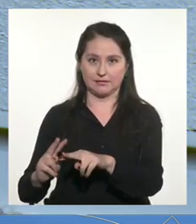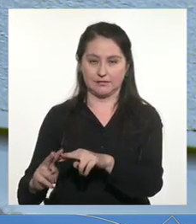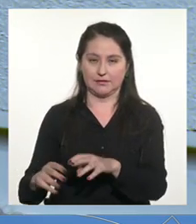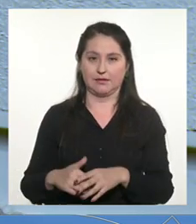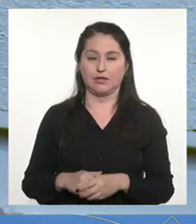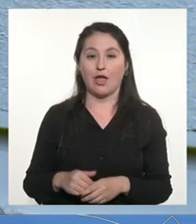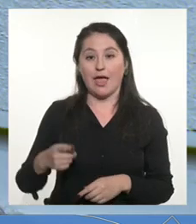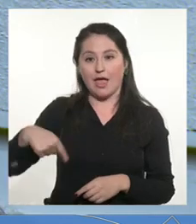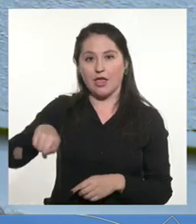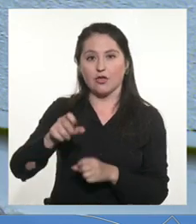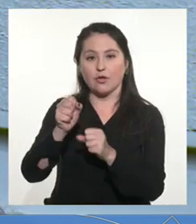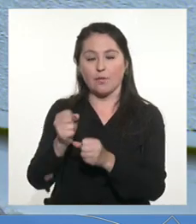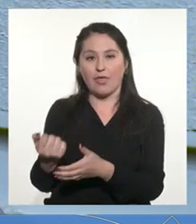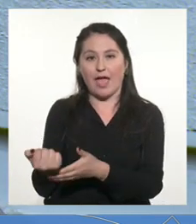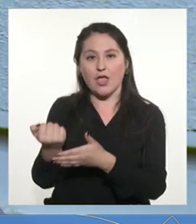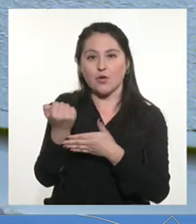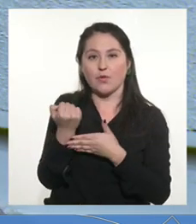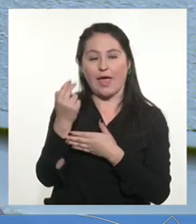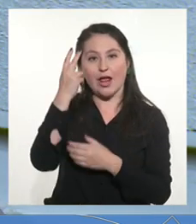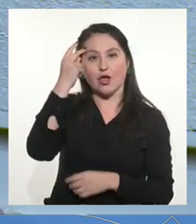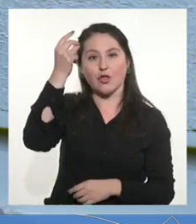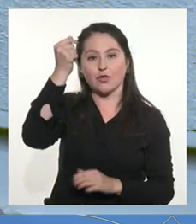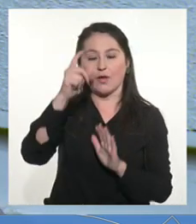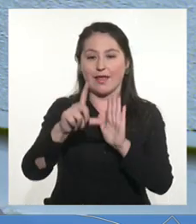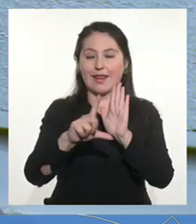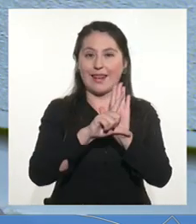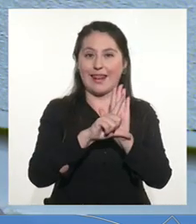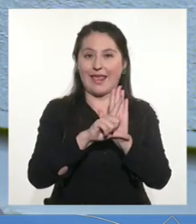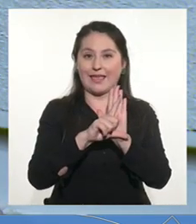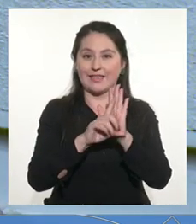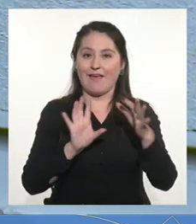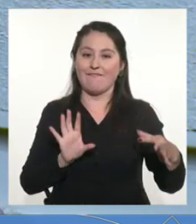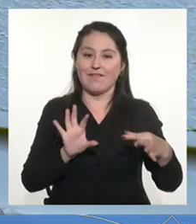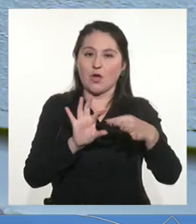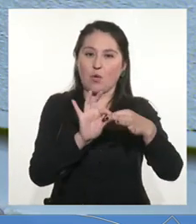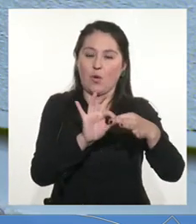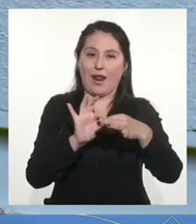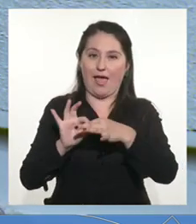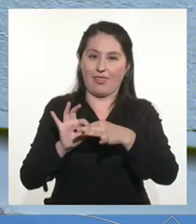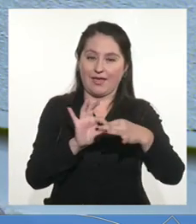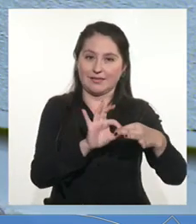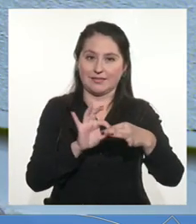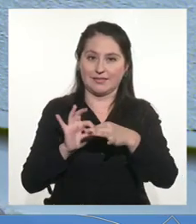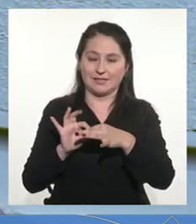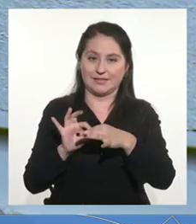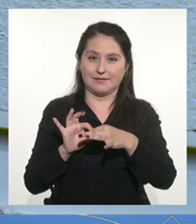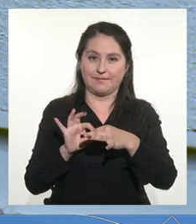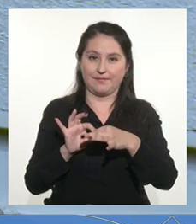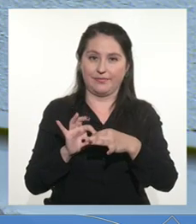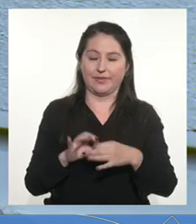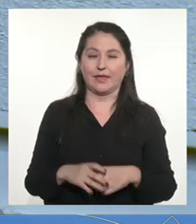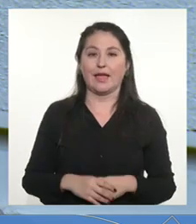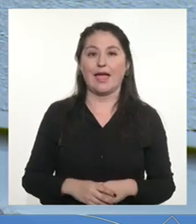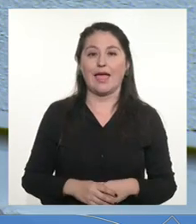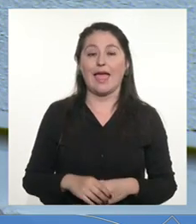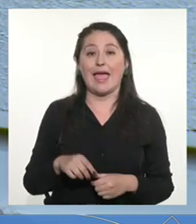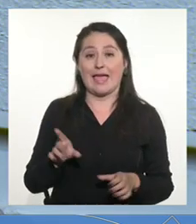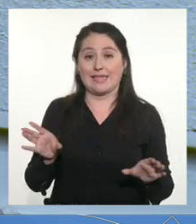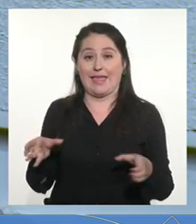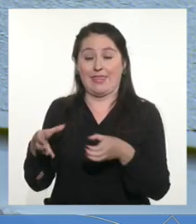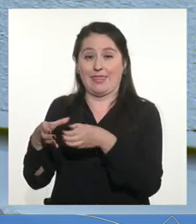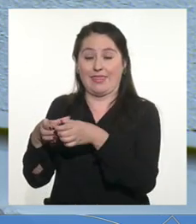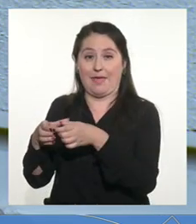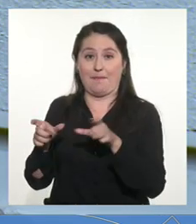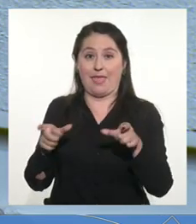vayan a ayudar a construir leyes que están vinculadas entre sí y que sabemos los efectos esas dependencias hoy